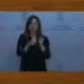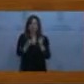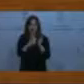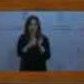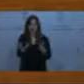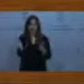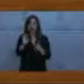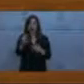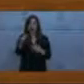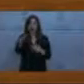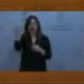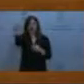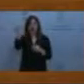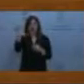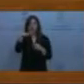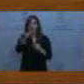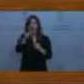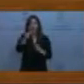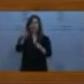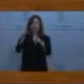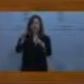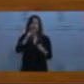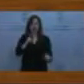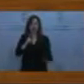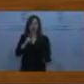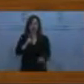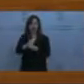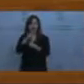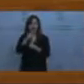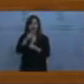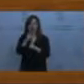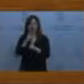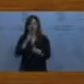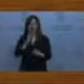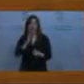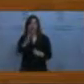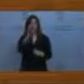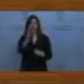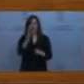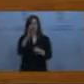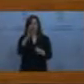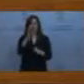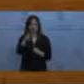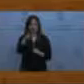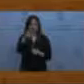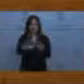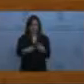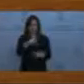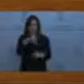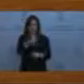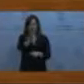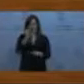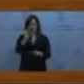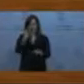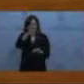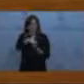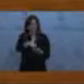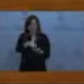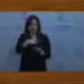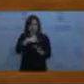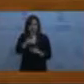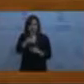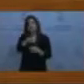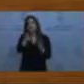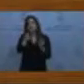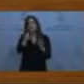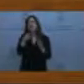o en Aragón, porque protestan contra la vulneración de ese derecho de las familias a elegir libremente un centro. Dice el consejero que eso no es un derecho